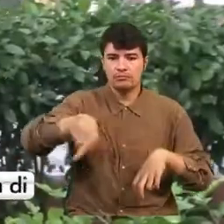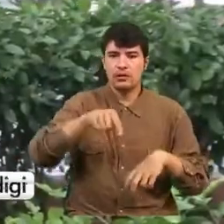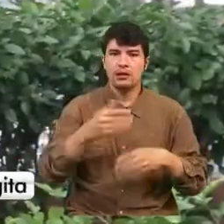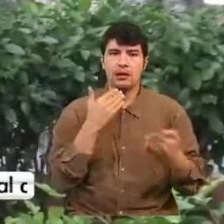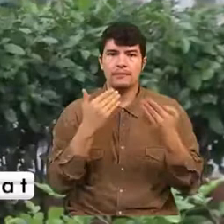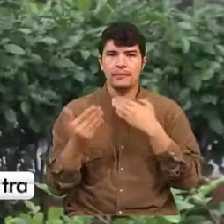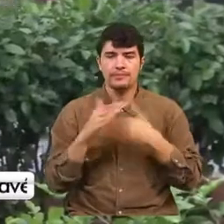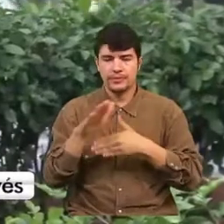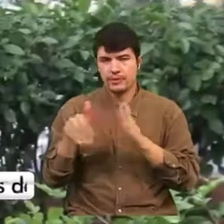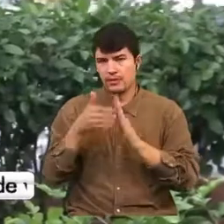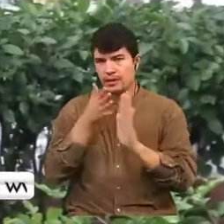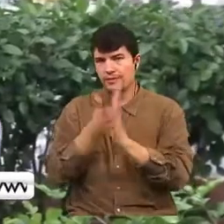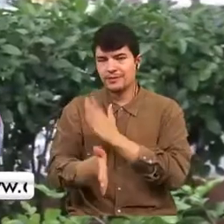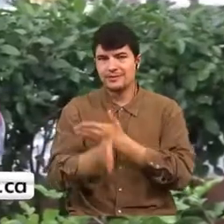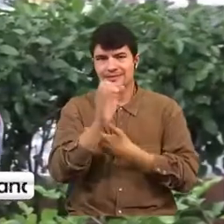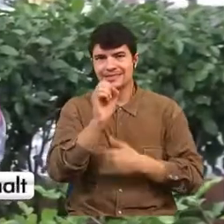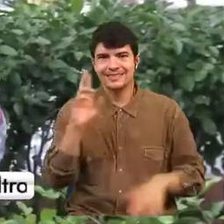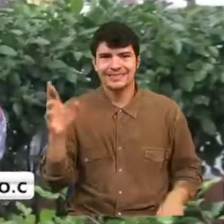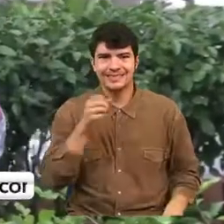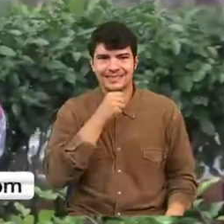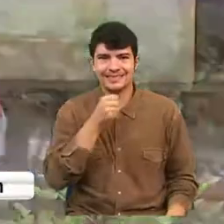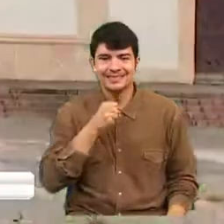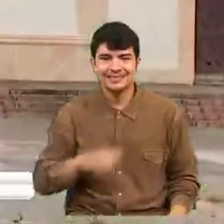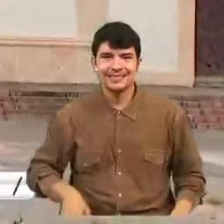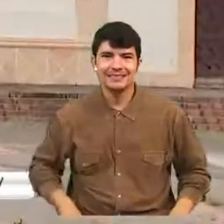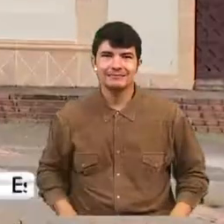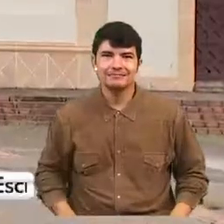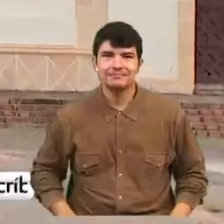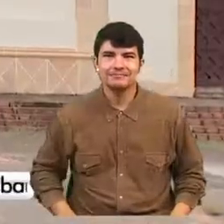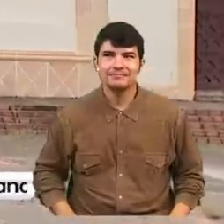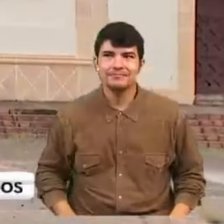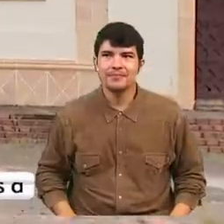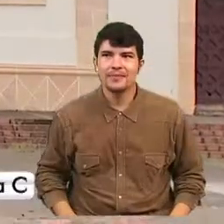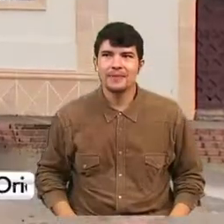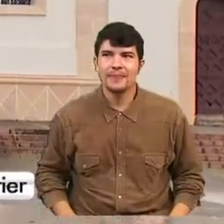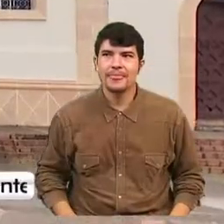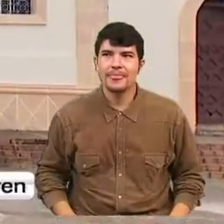Sigan ustedes con más Oriente Noticias. Muy buenas tardes.